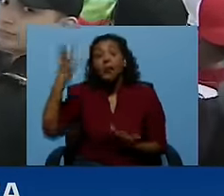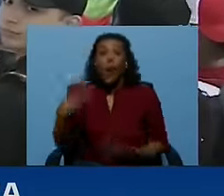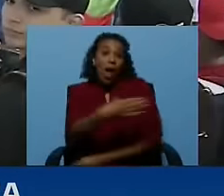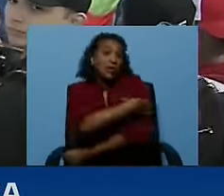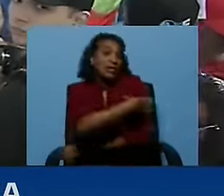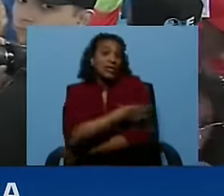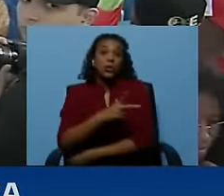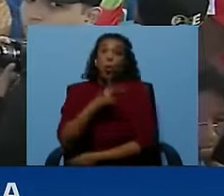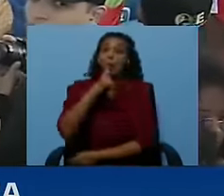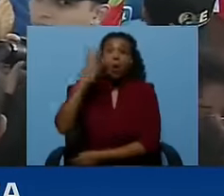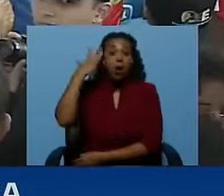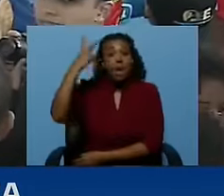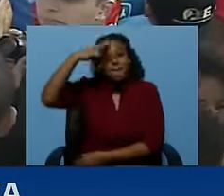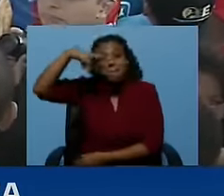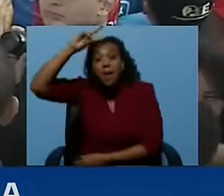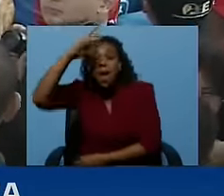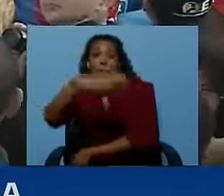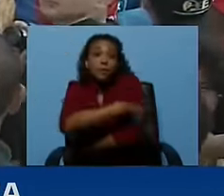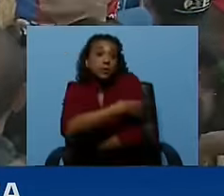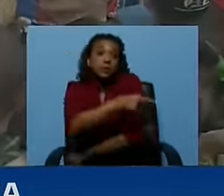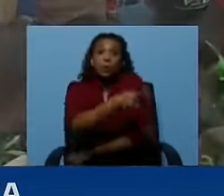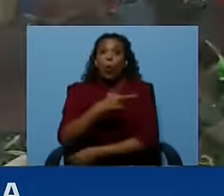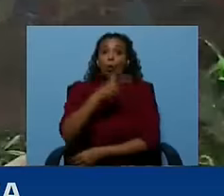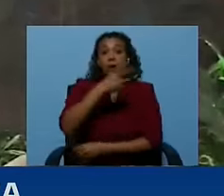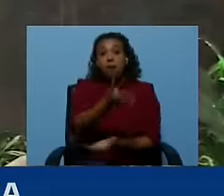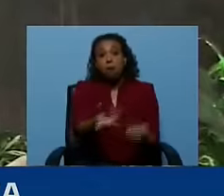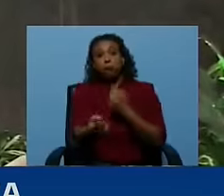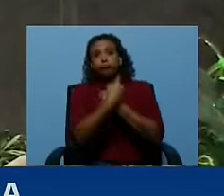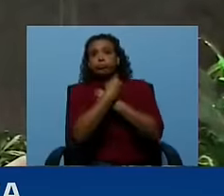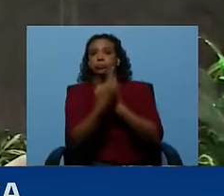derecha fascista mexicana